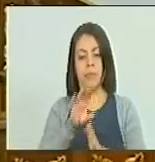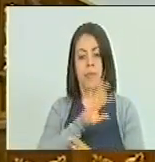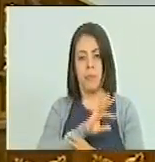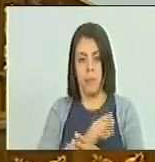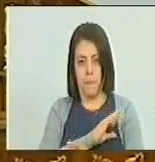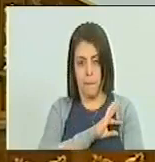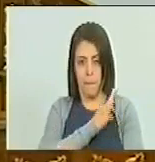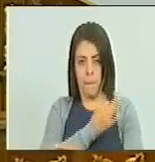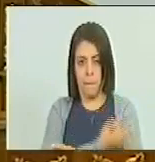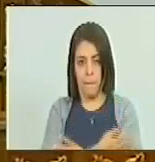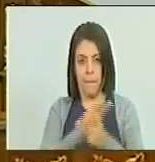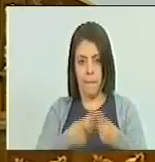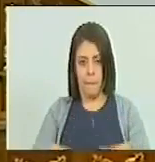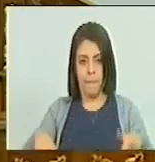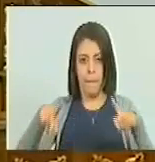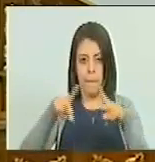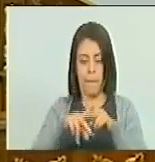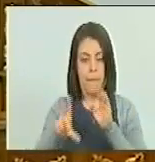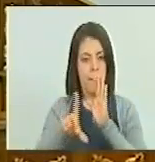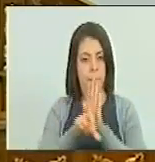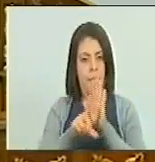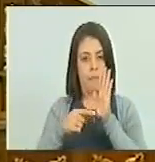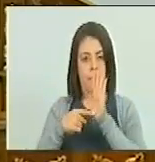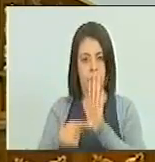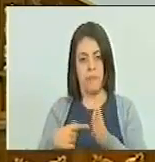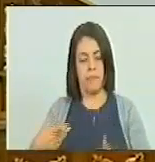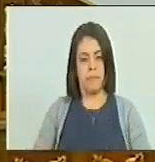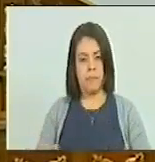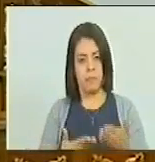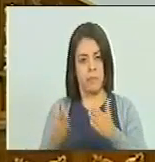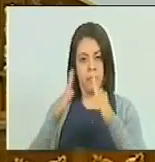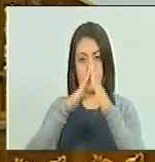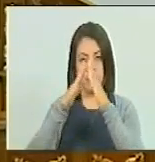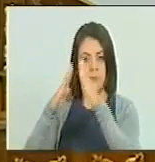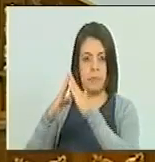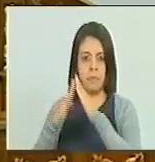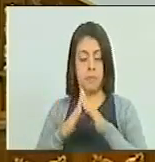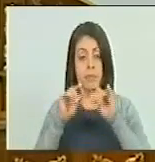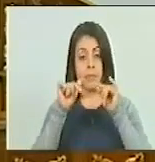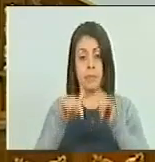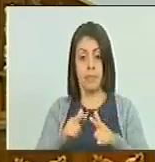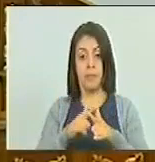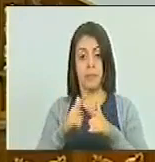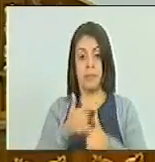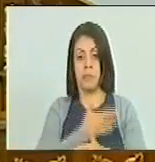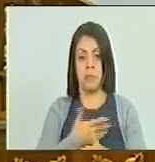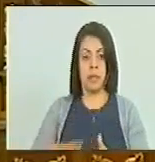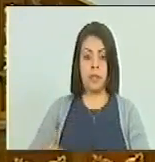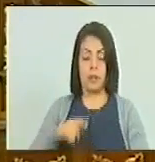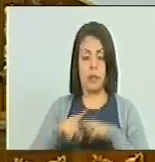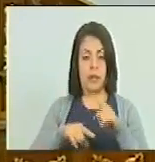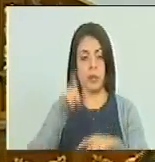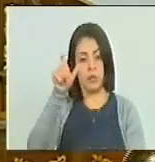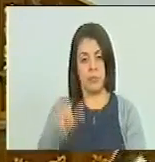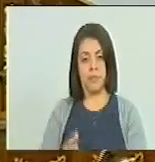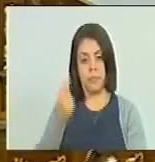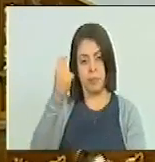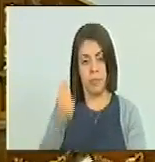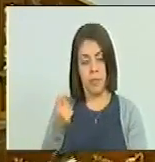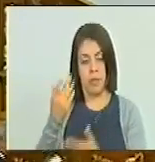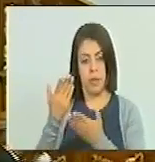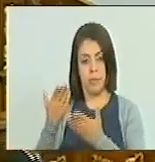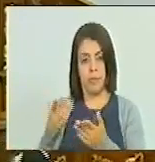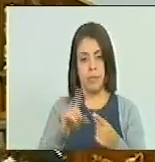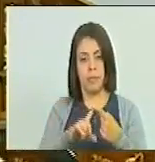rango, valor y fuerza de ley del régimen prestacional de vivienda y hábitat. El presidente otorgó el derecho de palabra a